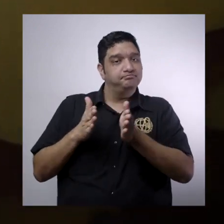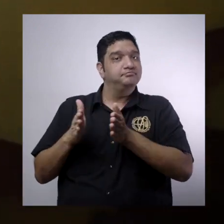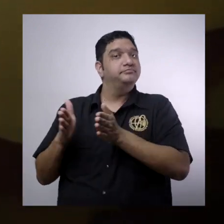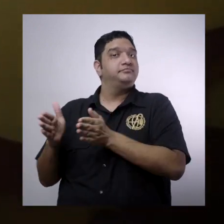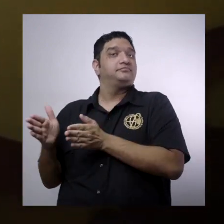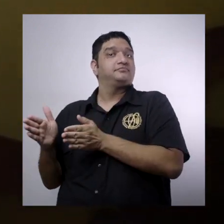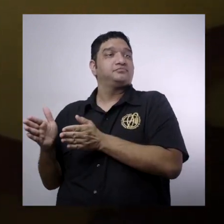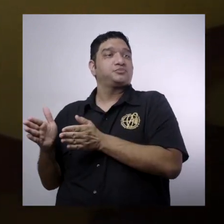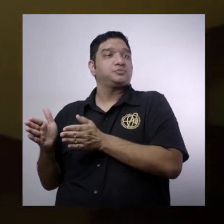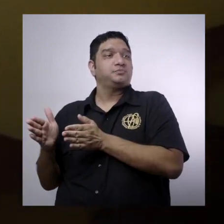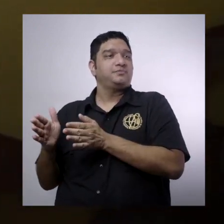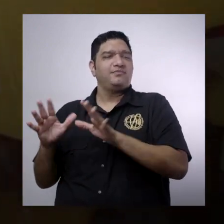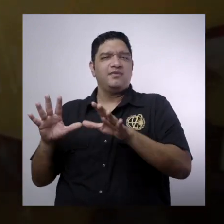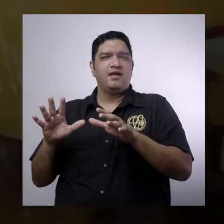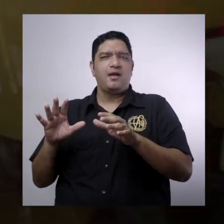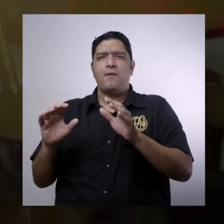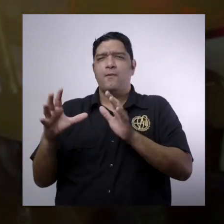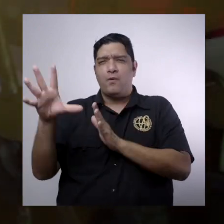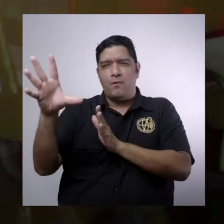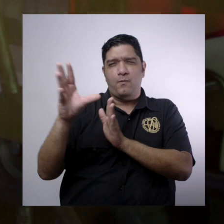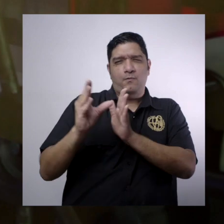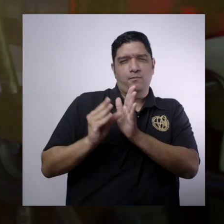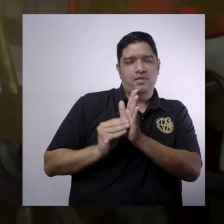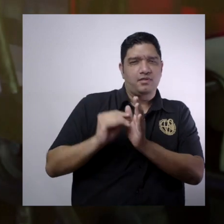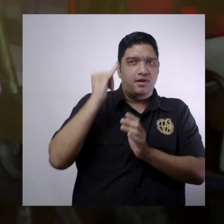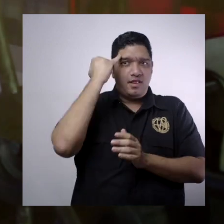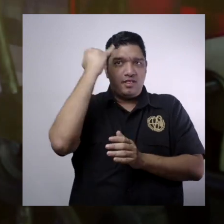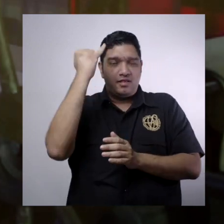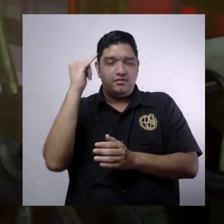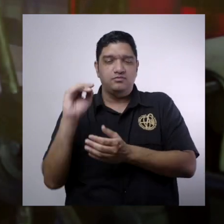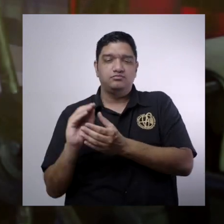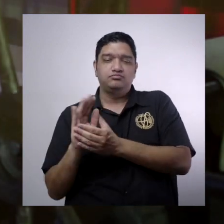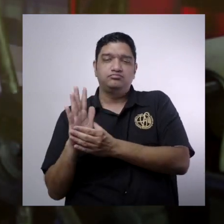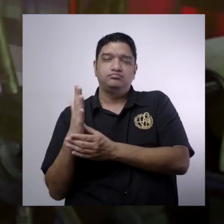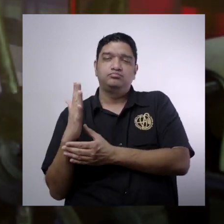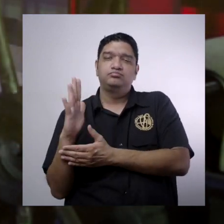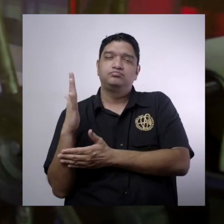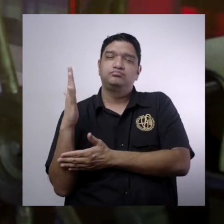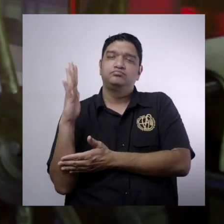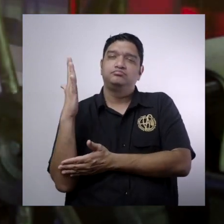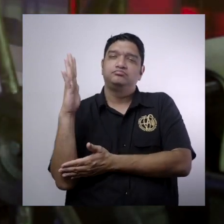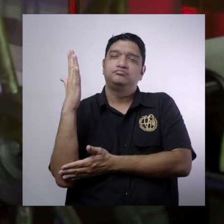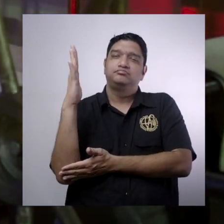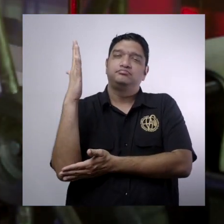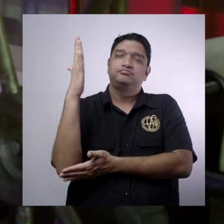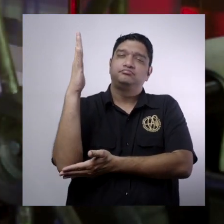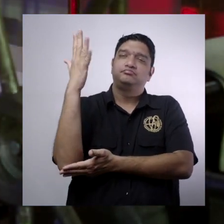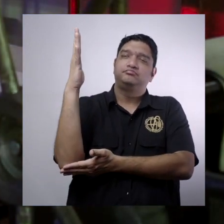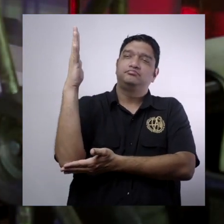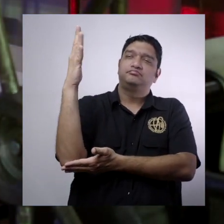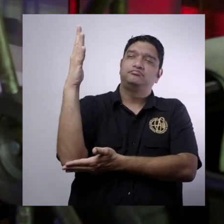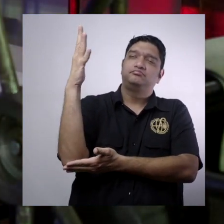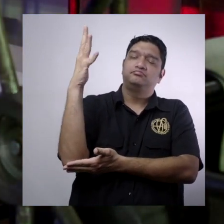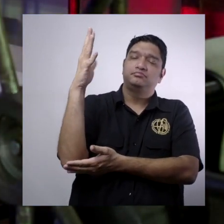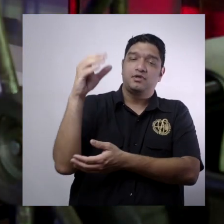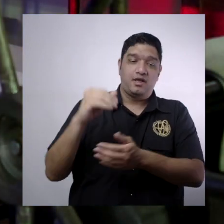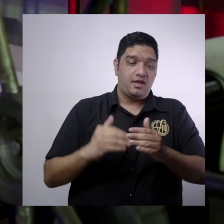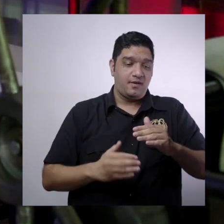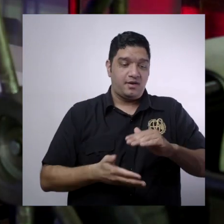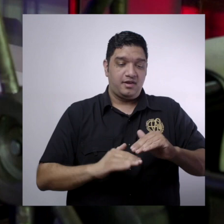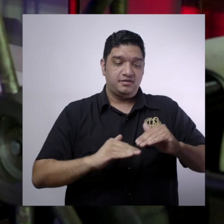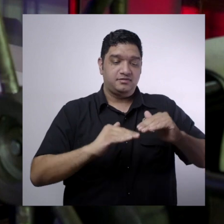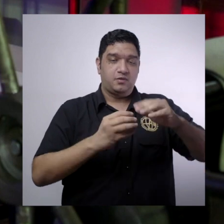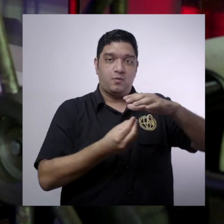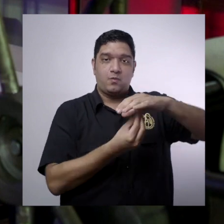como un árbol, como una planta, como un hongo, va cubriendo distintas